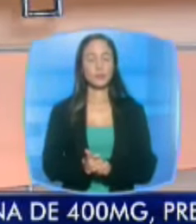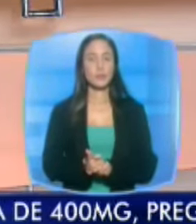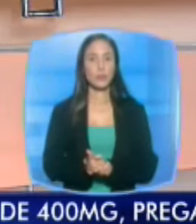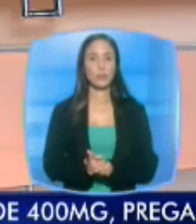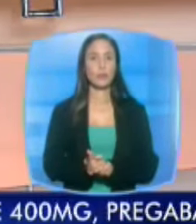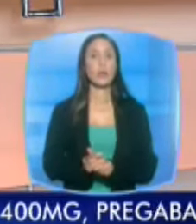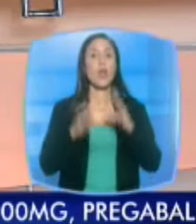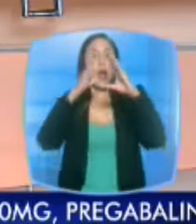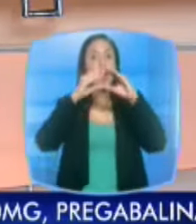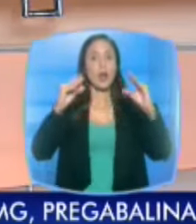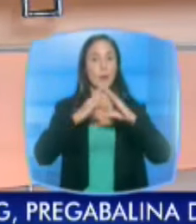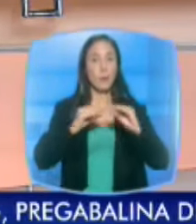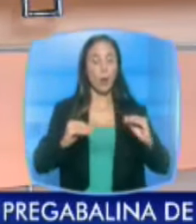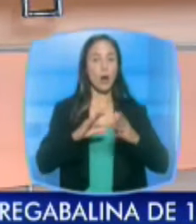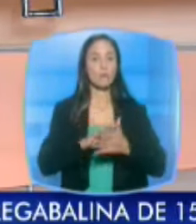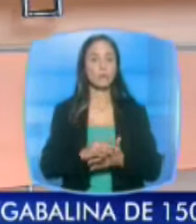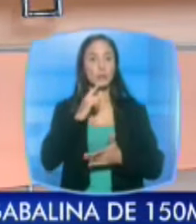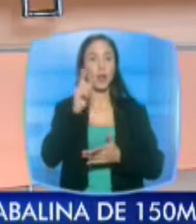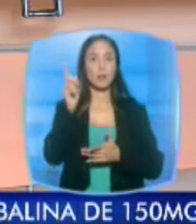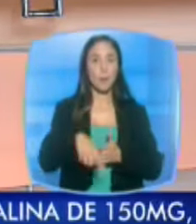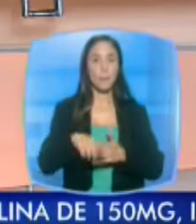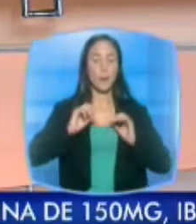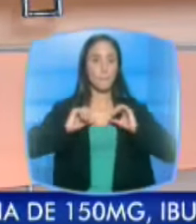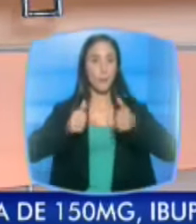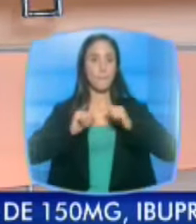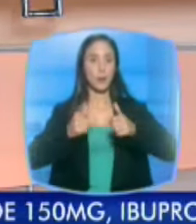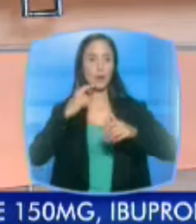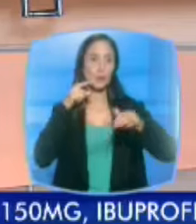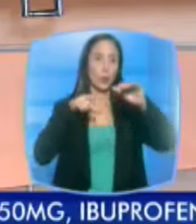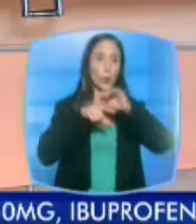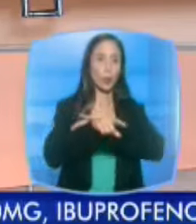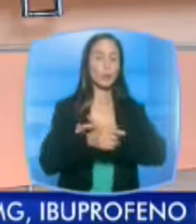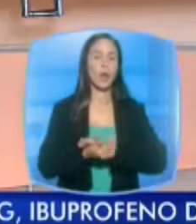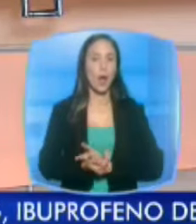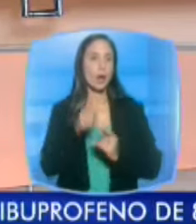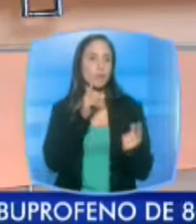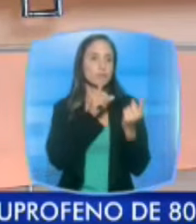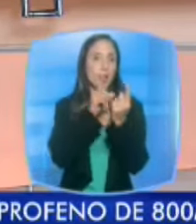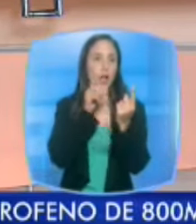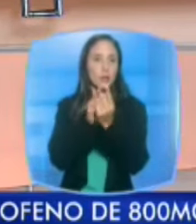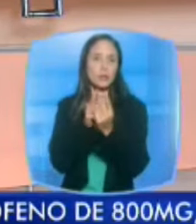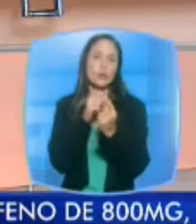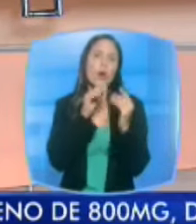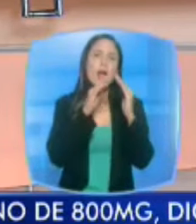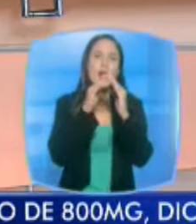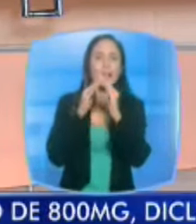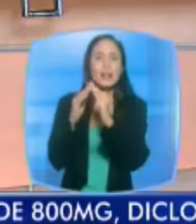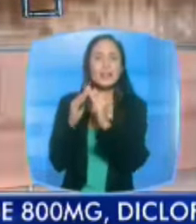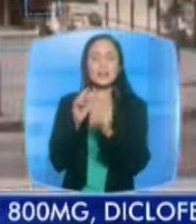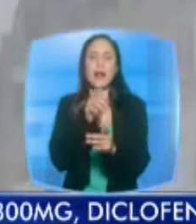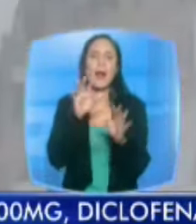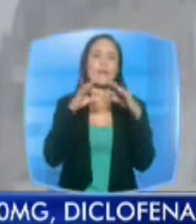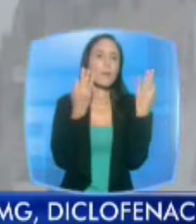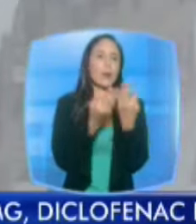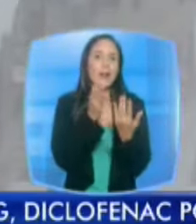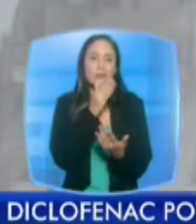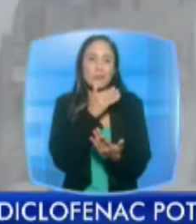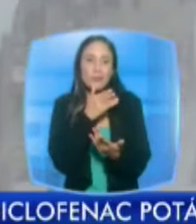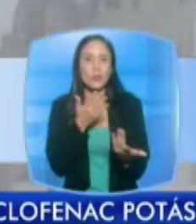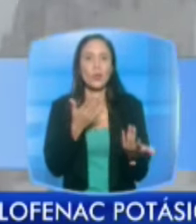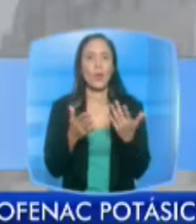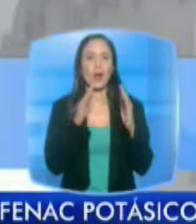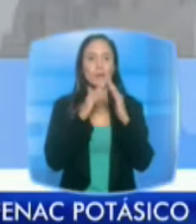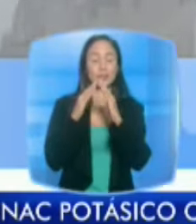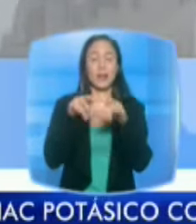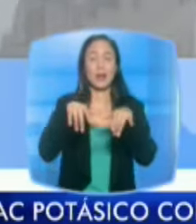En Lisboa, Portugal, activaron un refugio para asistir a las personas sin hogar ante los pronósticos de una